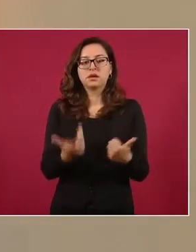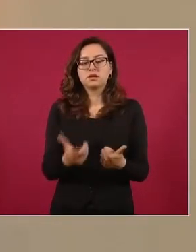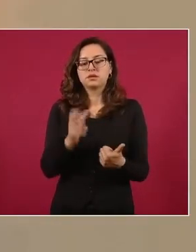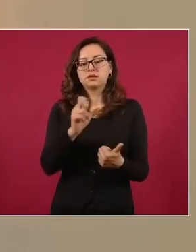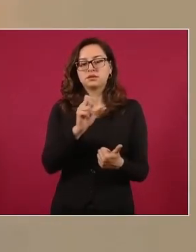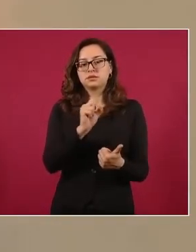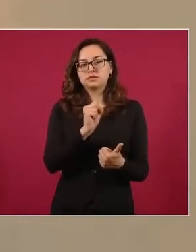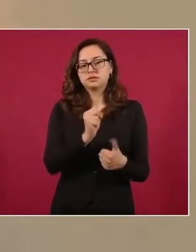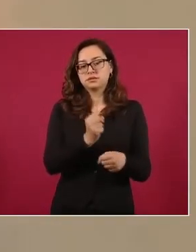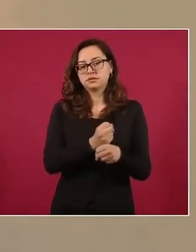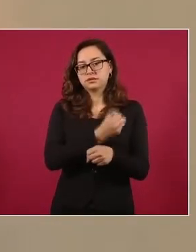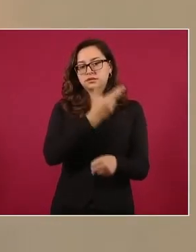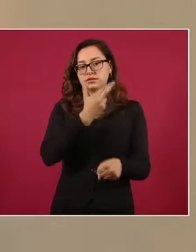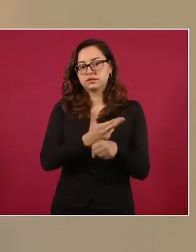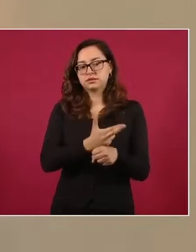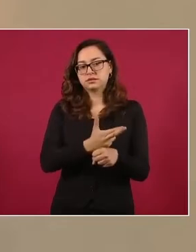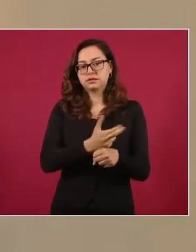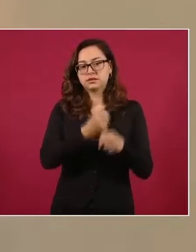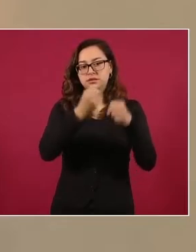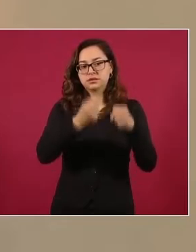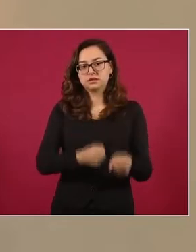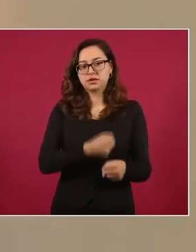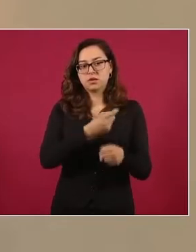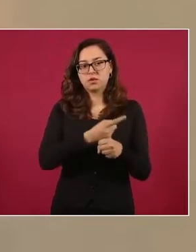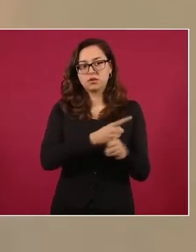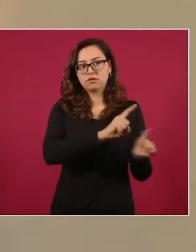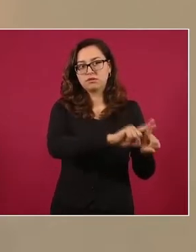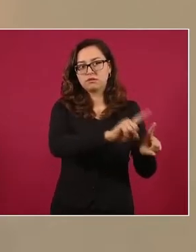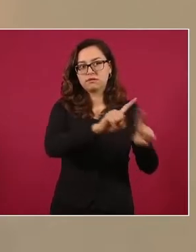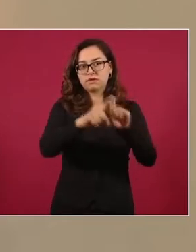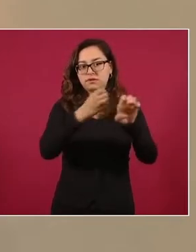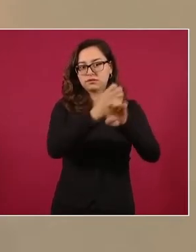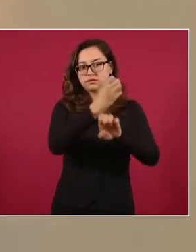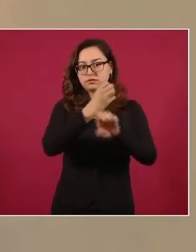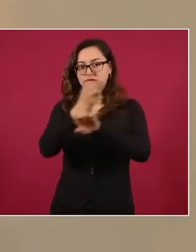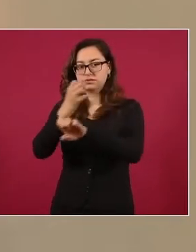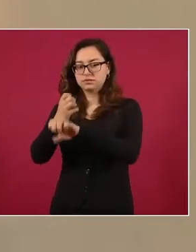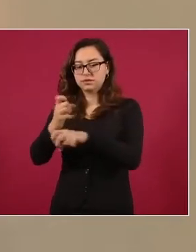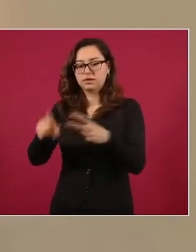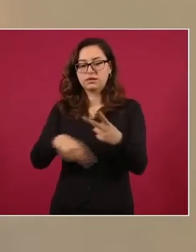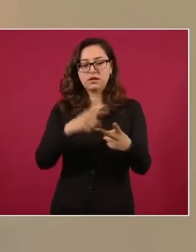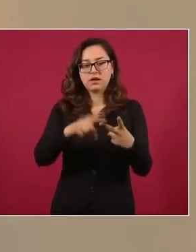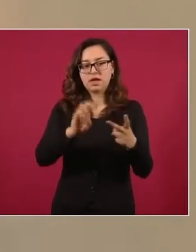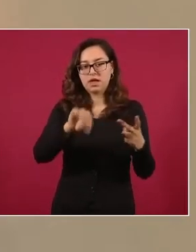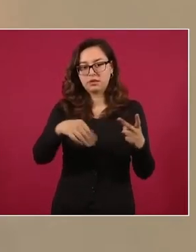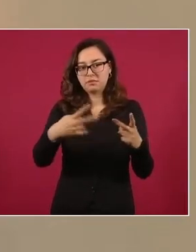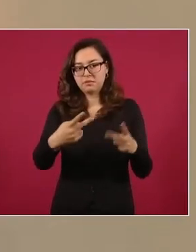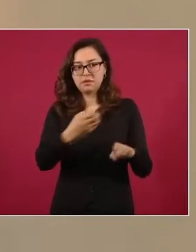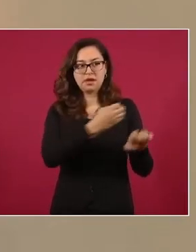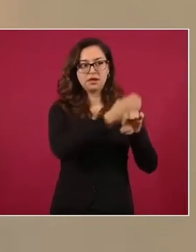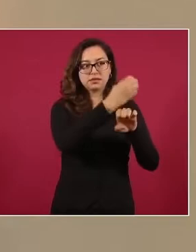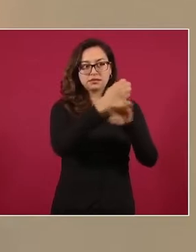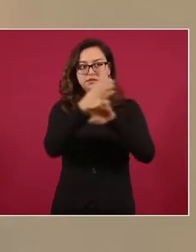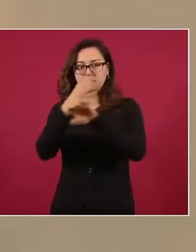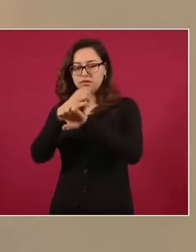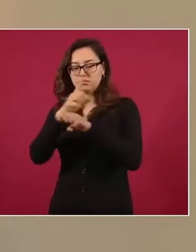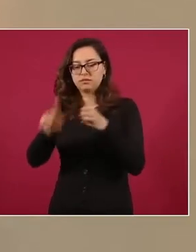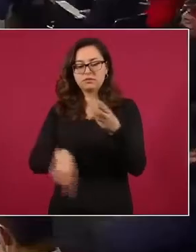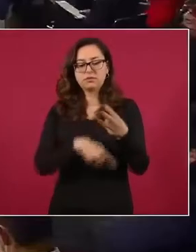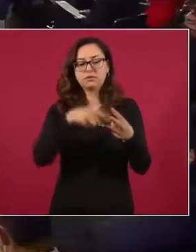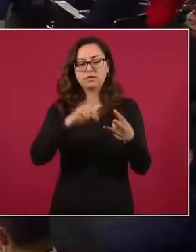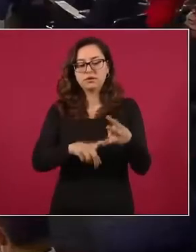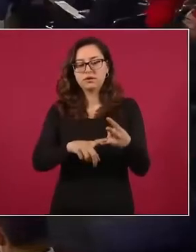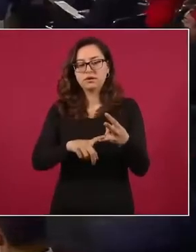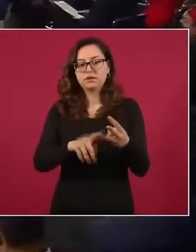Secretarías de Seguridad y las Fiscalías de los Estados y la Fiscalía General de la República.